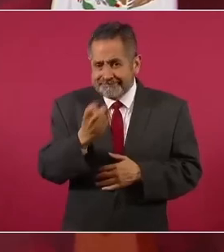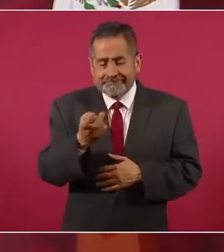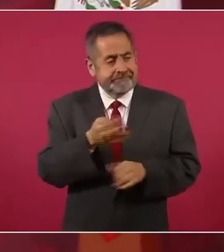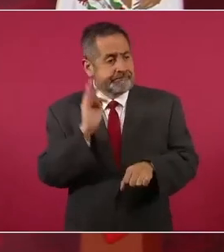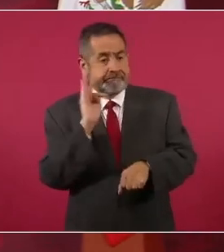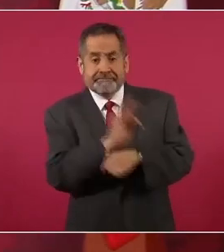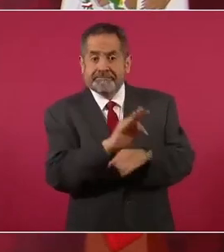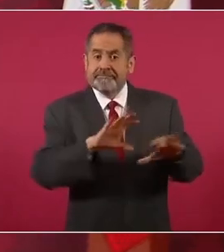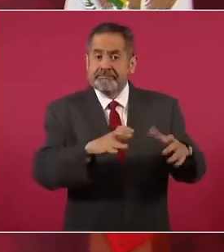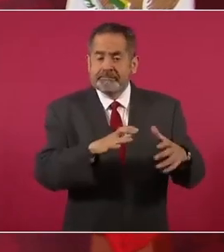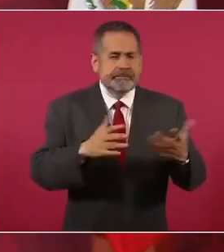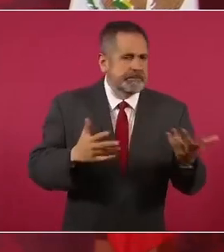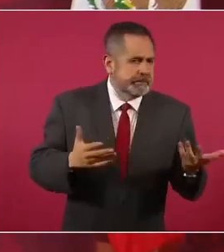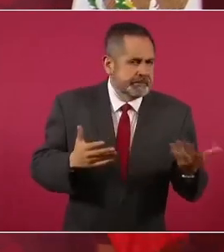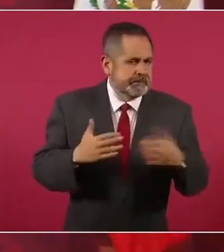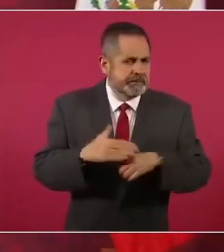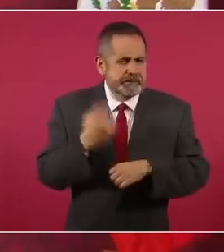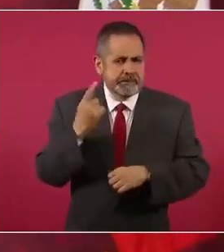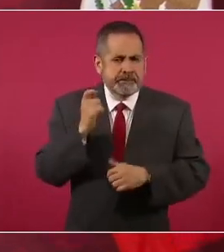porque